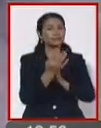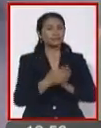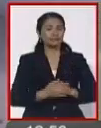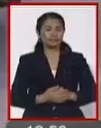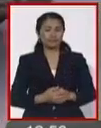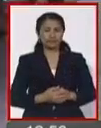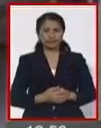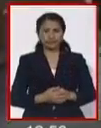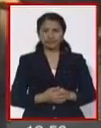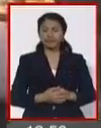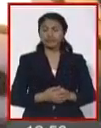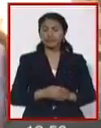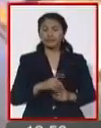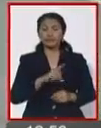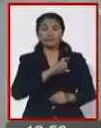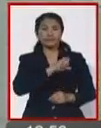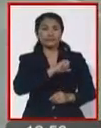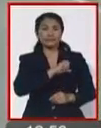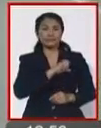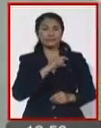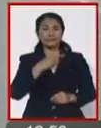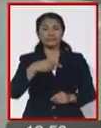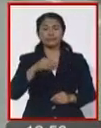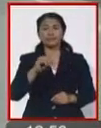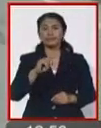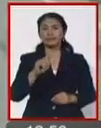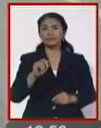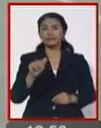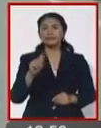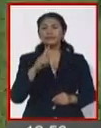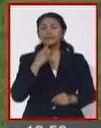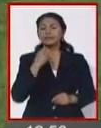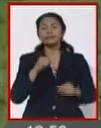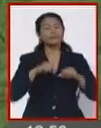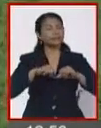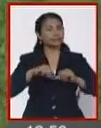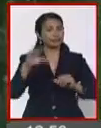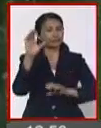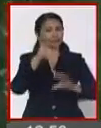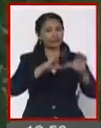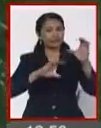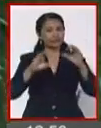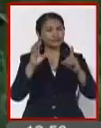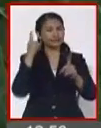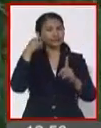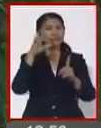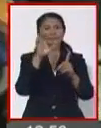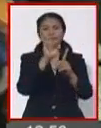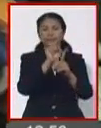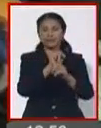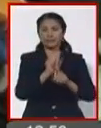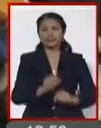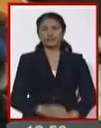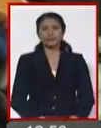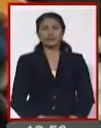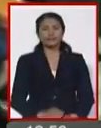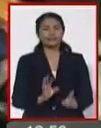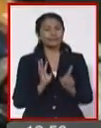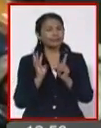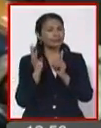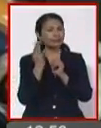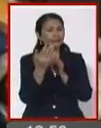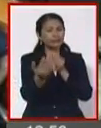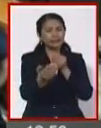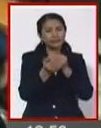comunidad Naranjos. Por ello, el coronel Gonzalo Medina de la FELCC indicó que continuarán los operativos en su captura. Empezar a